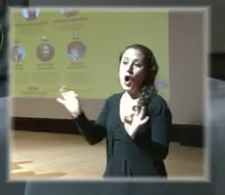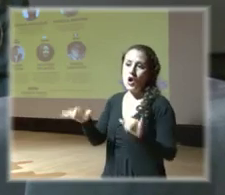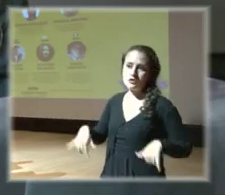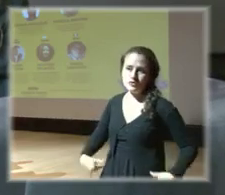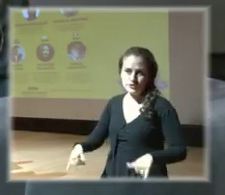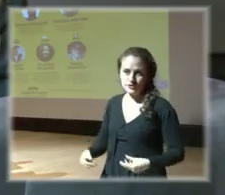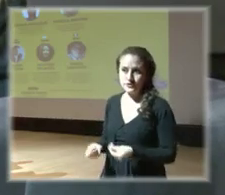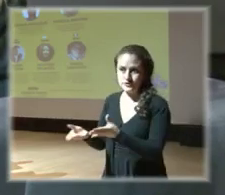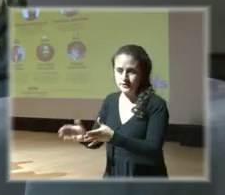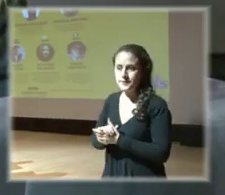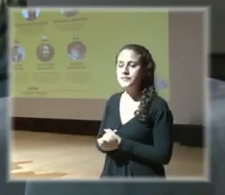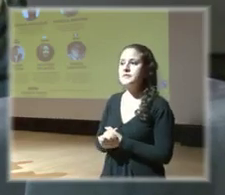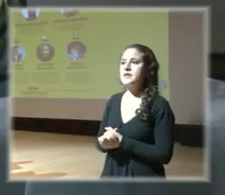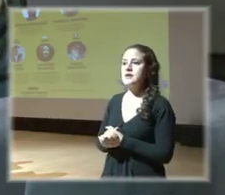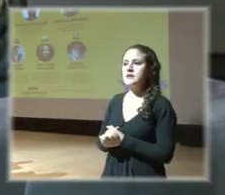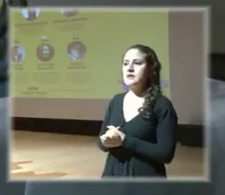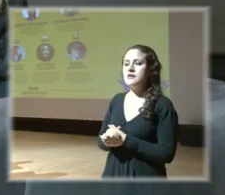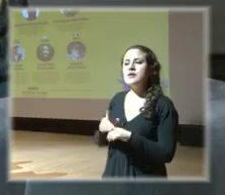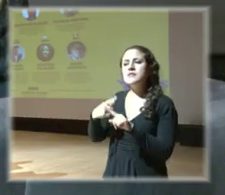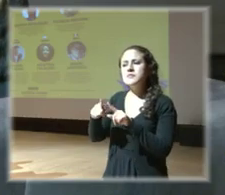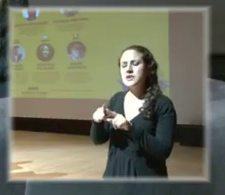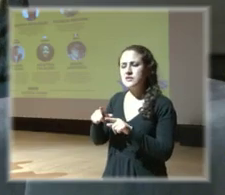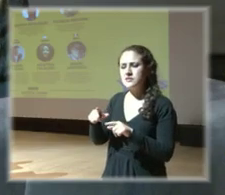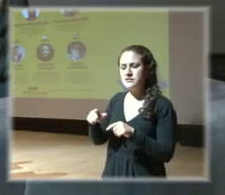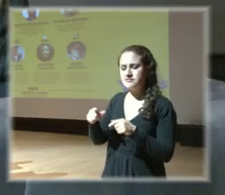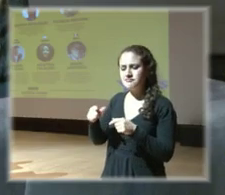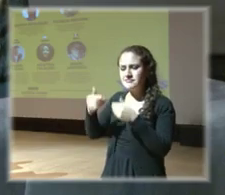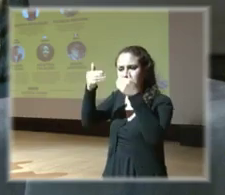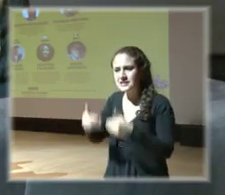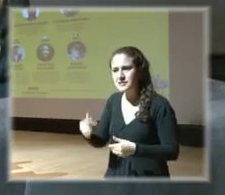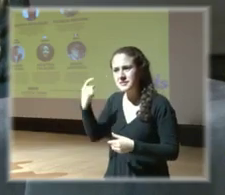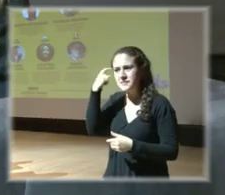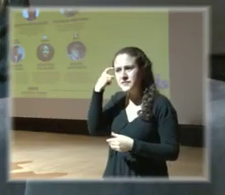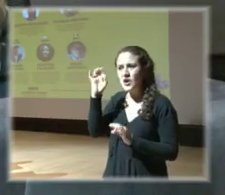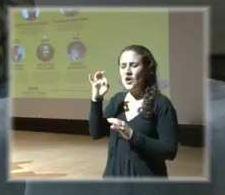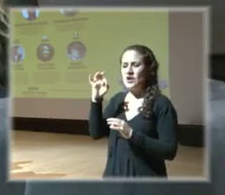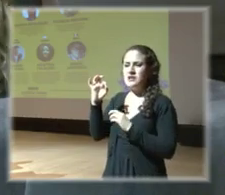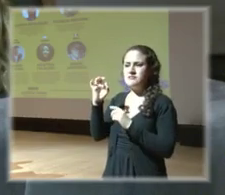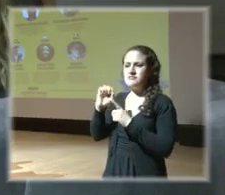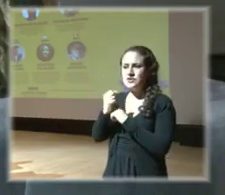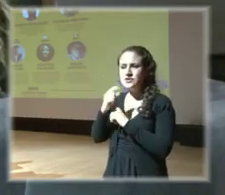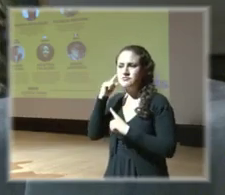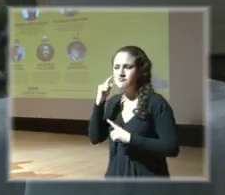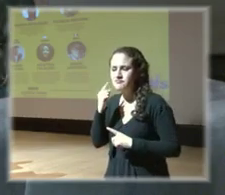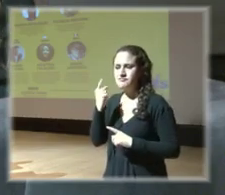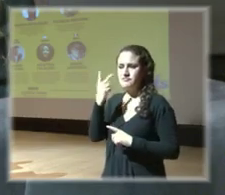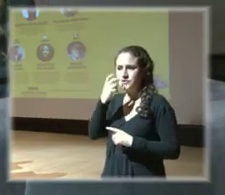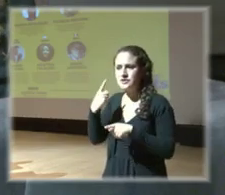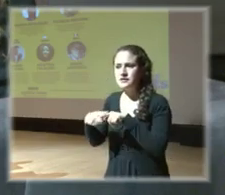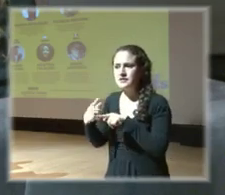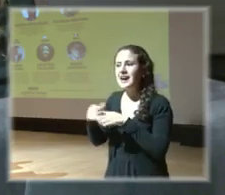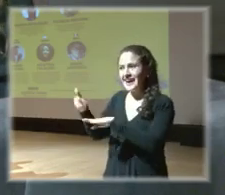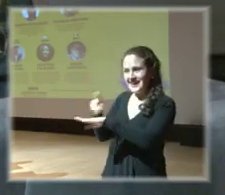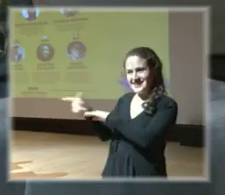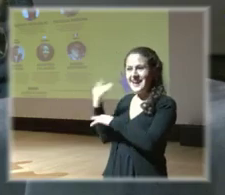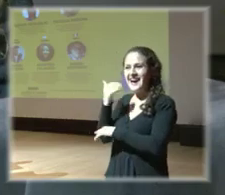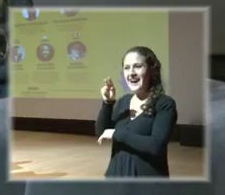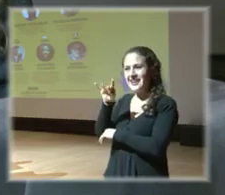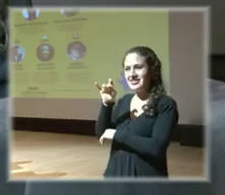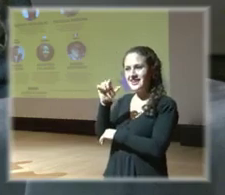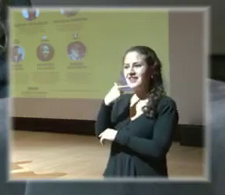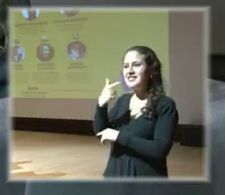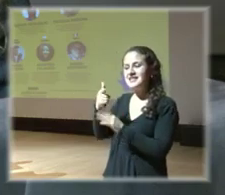ruedas. Pero en el ámbito de la discapacidad intelectual y psicosocial, como que todavía ese cambio de chip al que aludía Andrea, nos